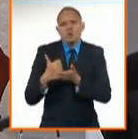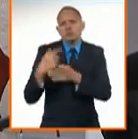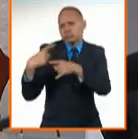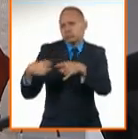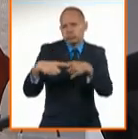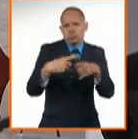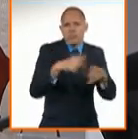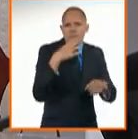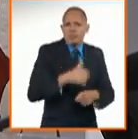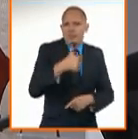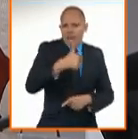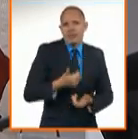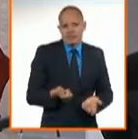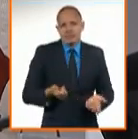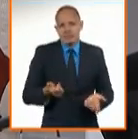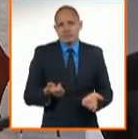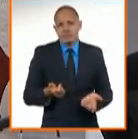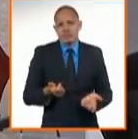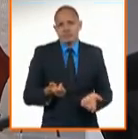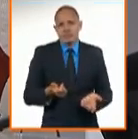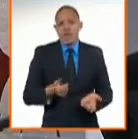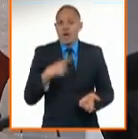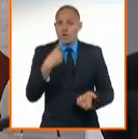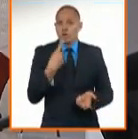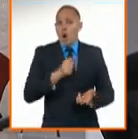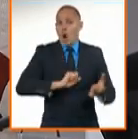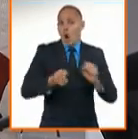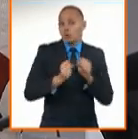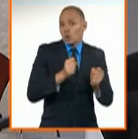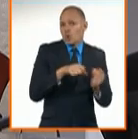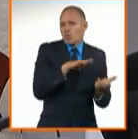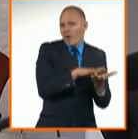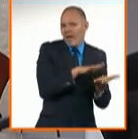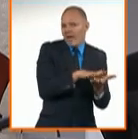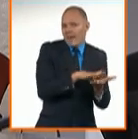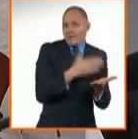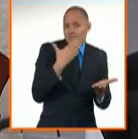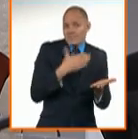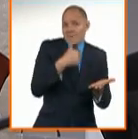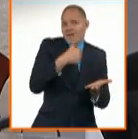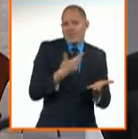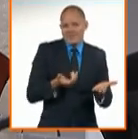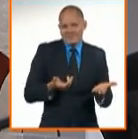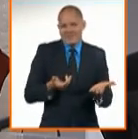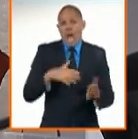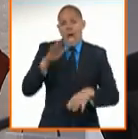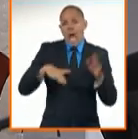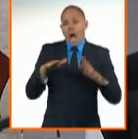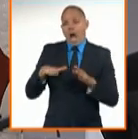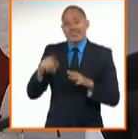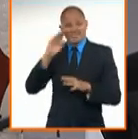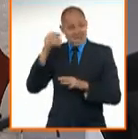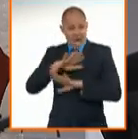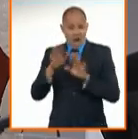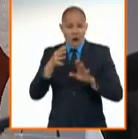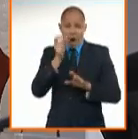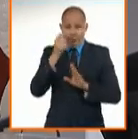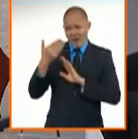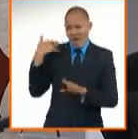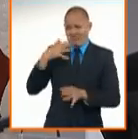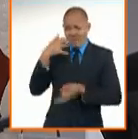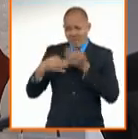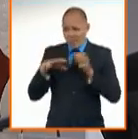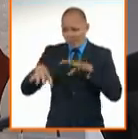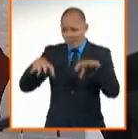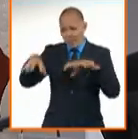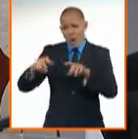cuando la demanda en los momentos en los que la demanda del sistema nuevo no es capaz de suplir se desde la generación con las afectaciones que han